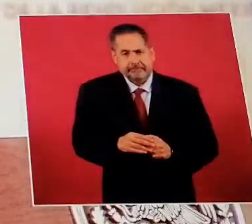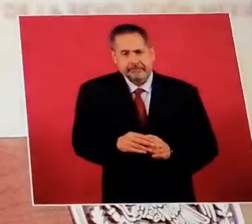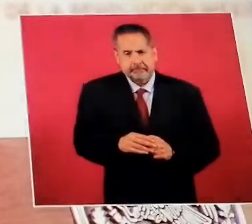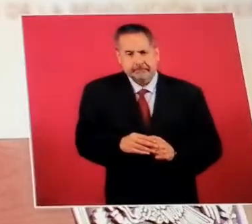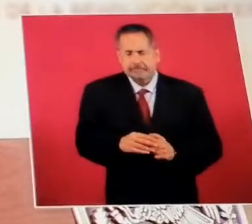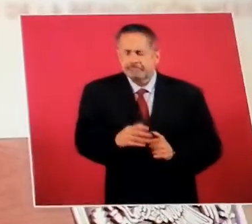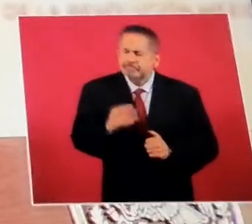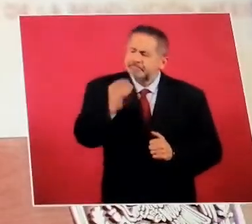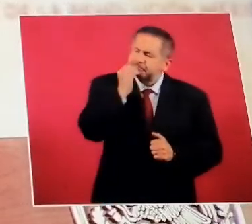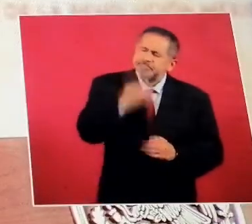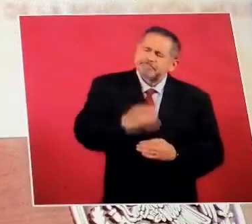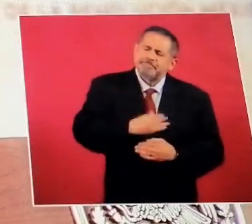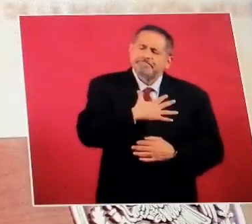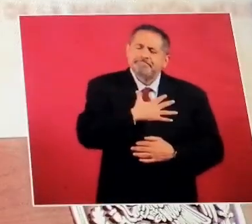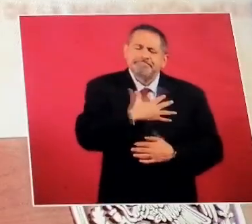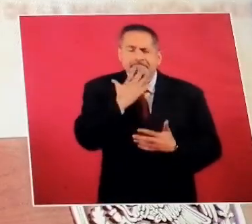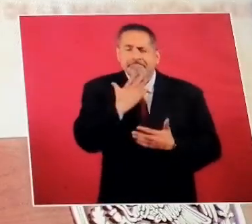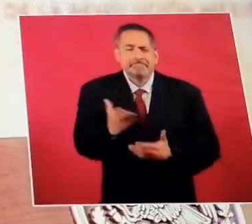dicha